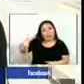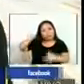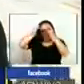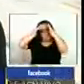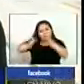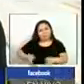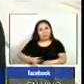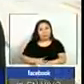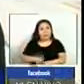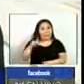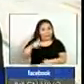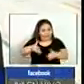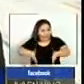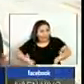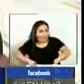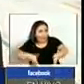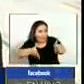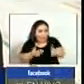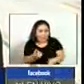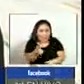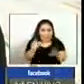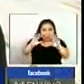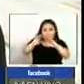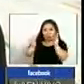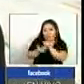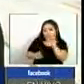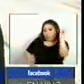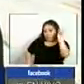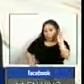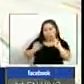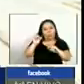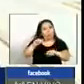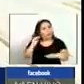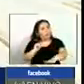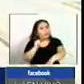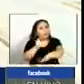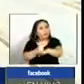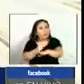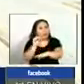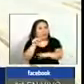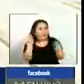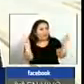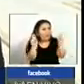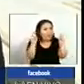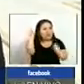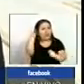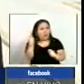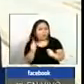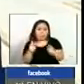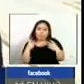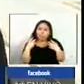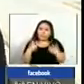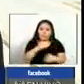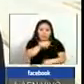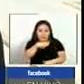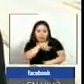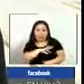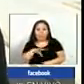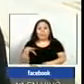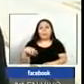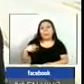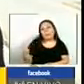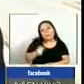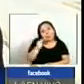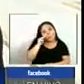la Alameda Roosevelt es una vía icónica en las fiestas agostinas acá se daban citas centenares de familias para